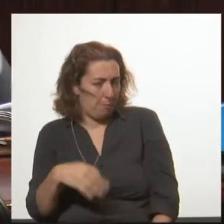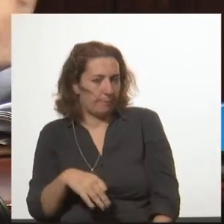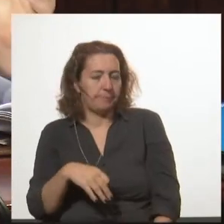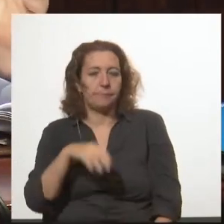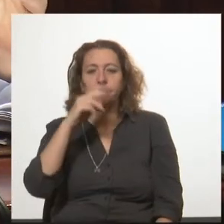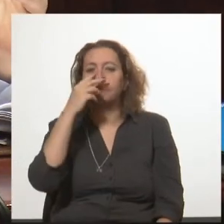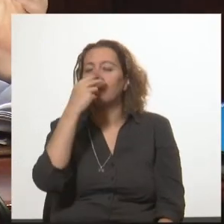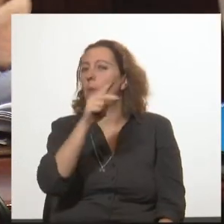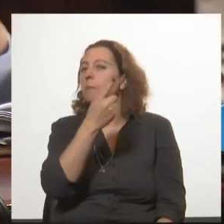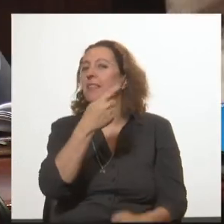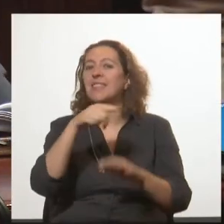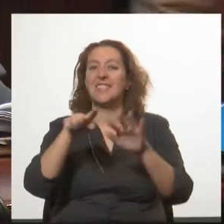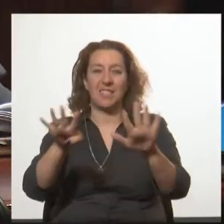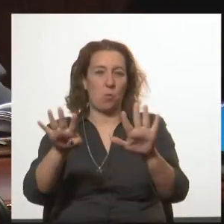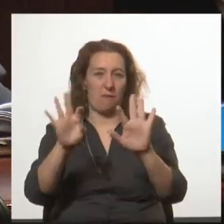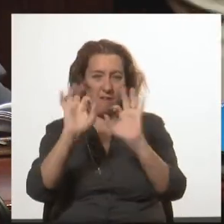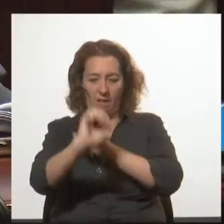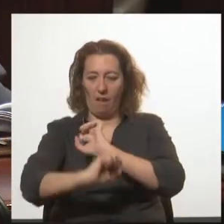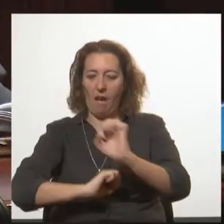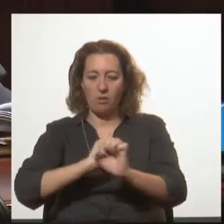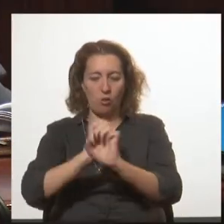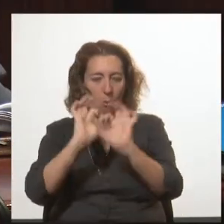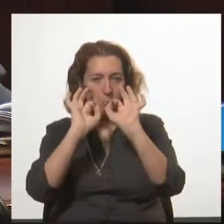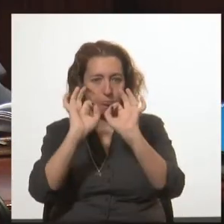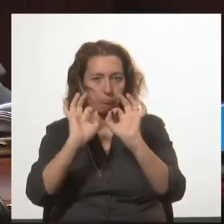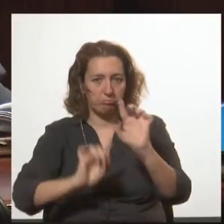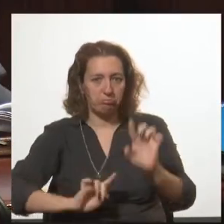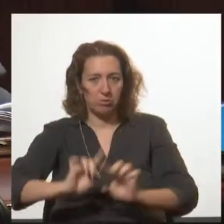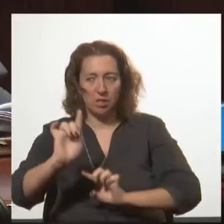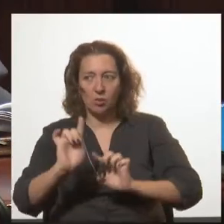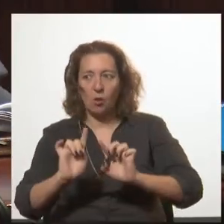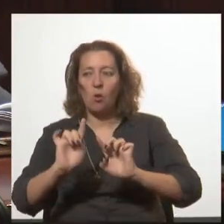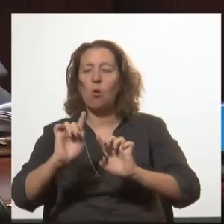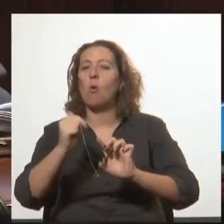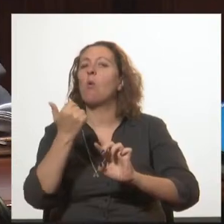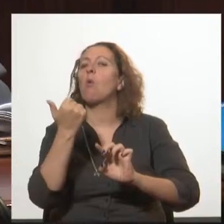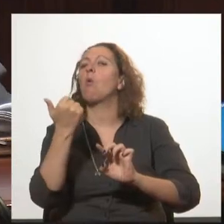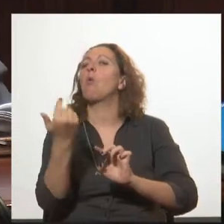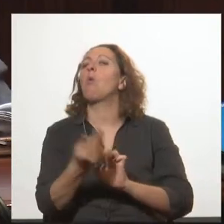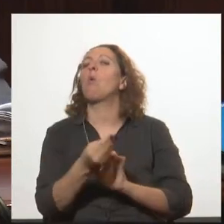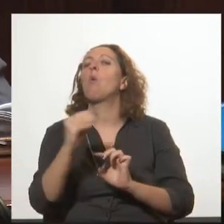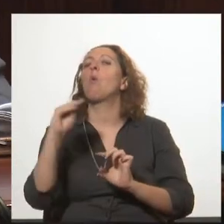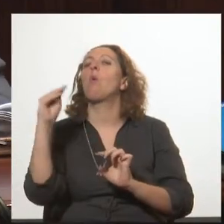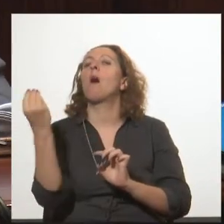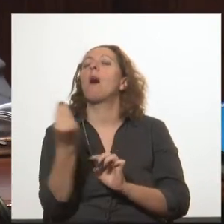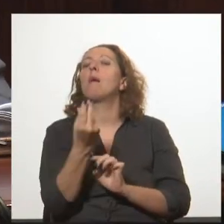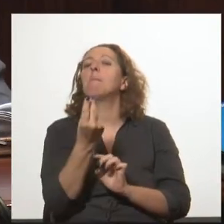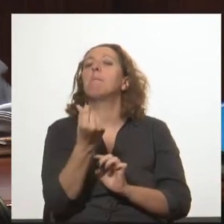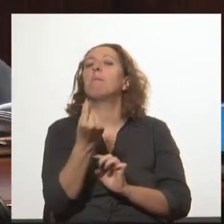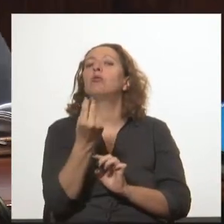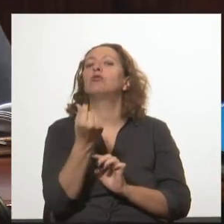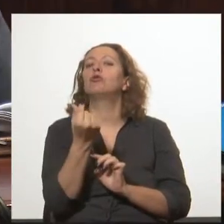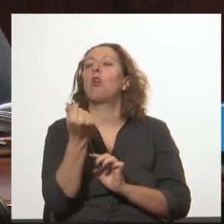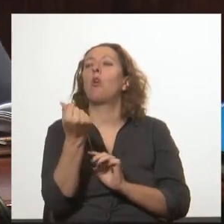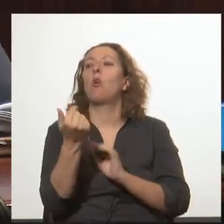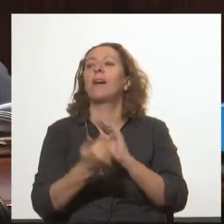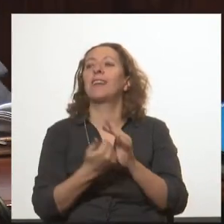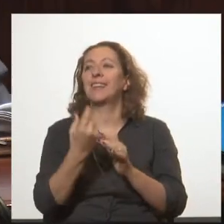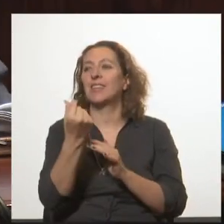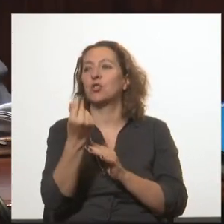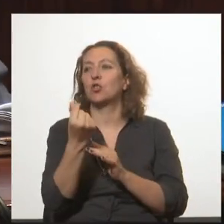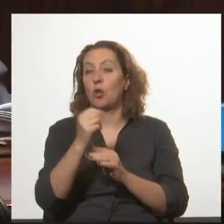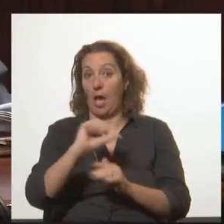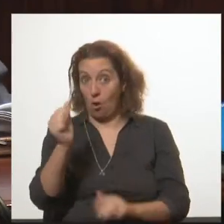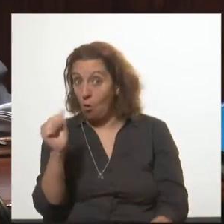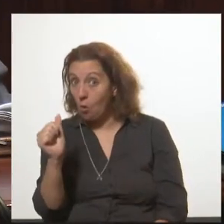año redondo de gestión integral cuál fue el monto de los ingresos asociados ante la arena tuvo ganancias